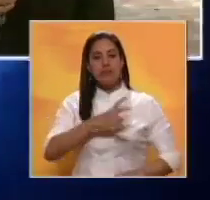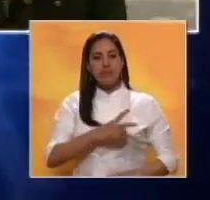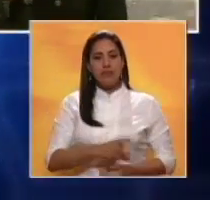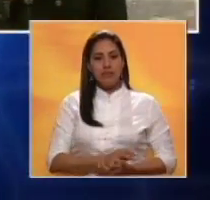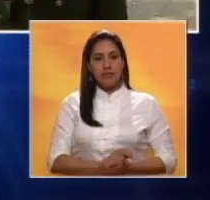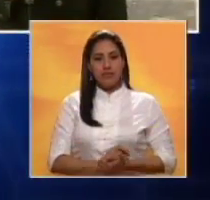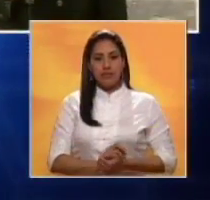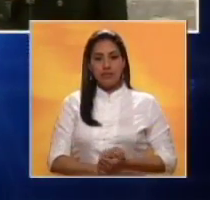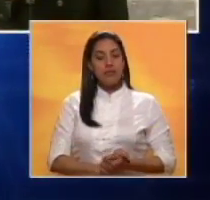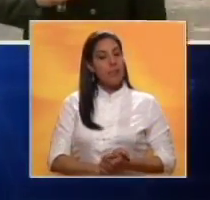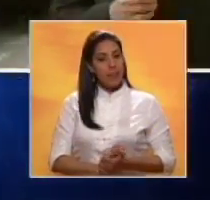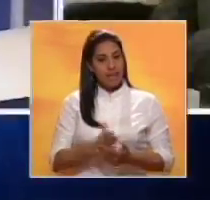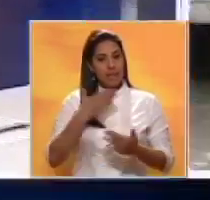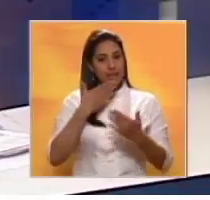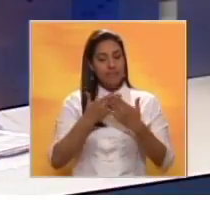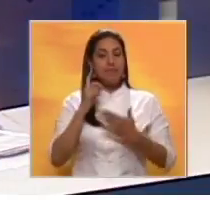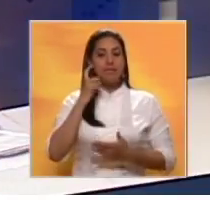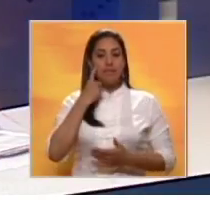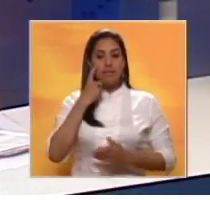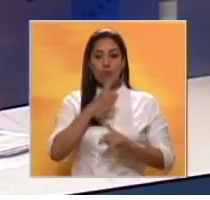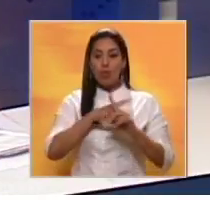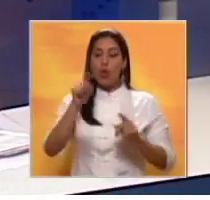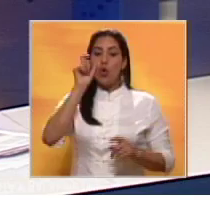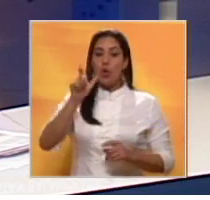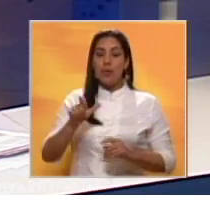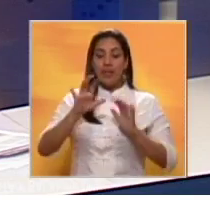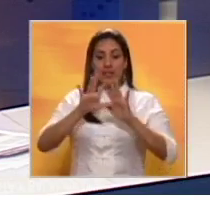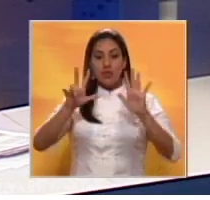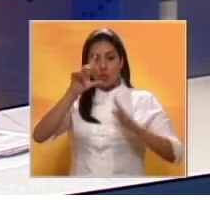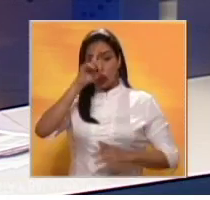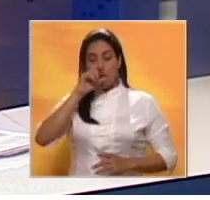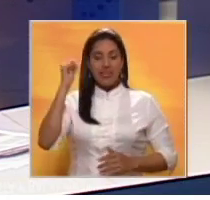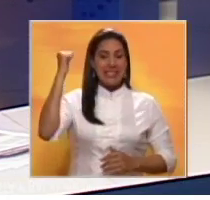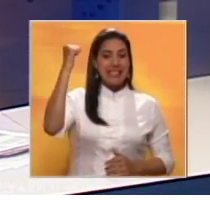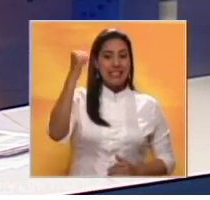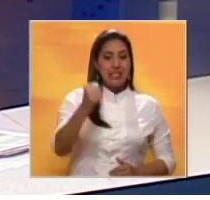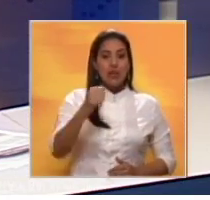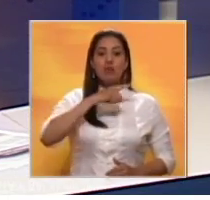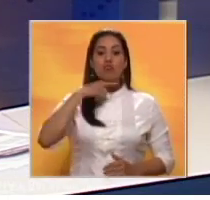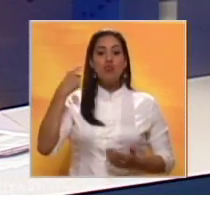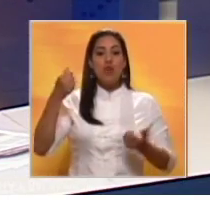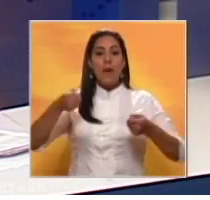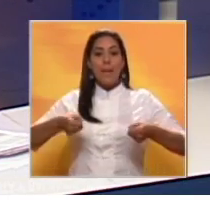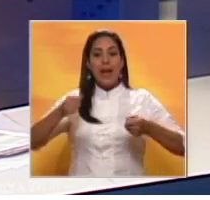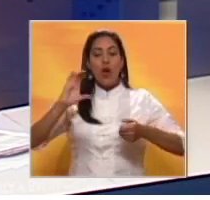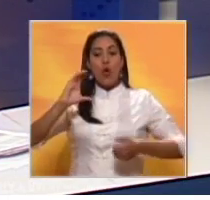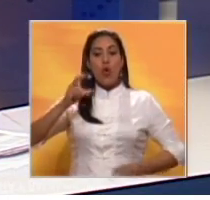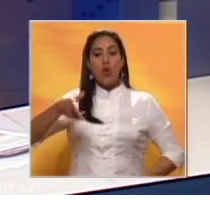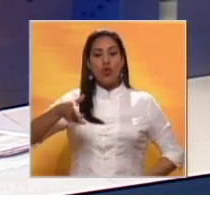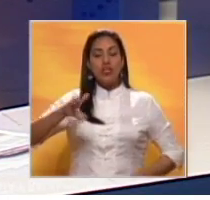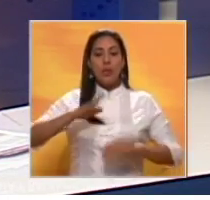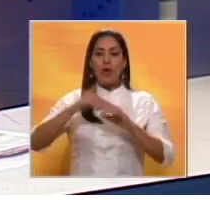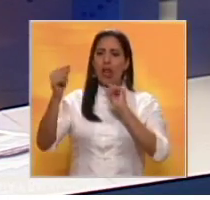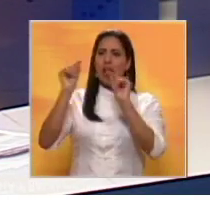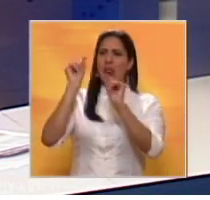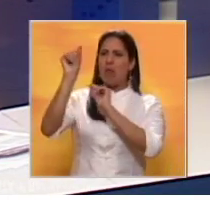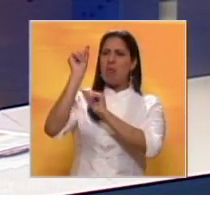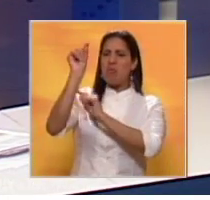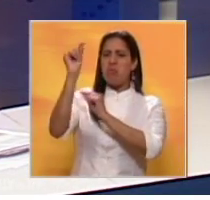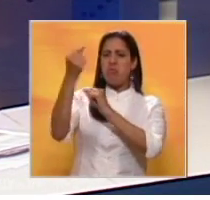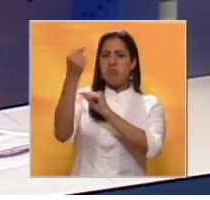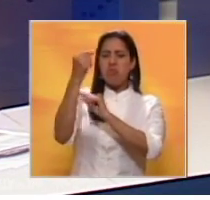Noticiero Venevisión. Gracias, Santiago. Ronald Rojas, de 18 años, fue asesinado en el mercado de Coche tras sostener una